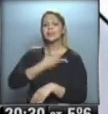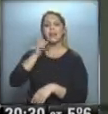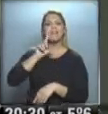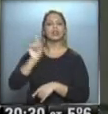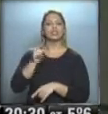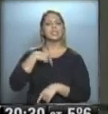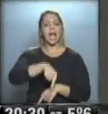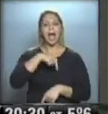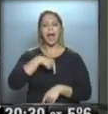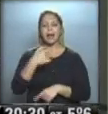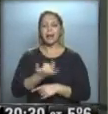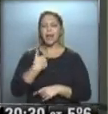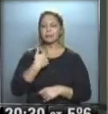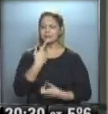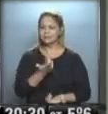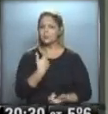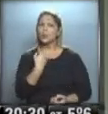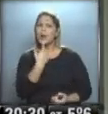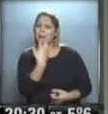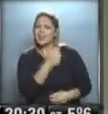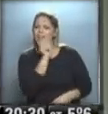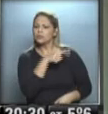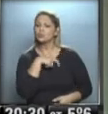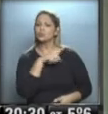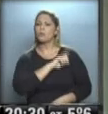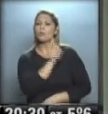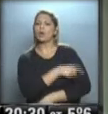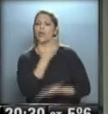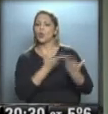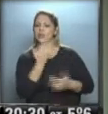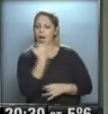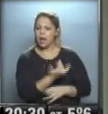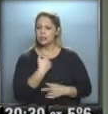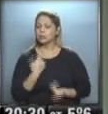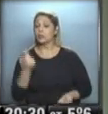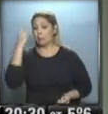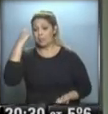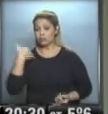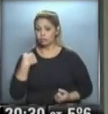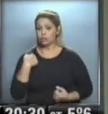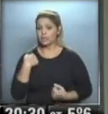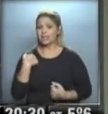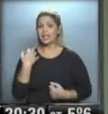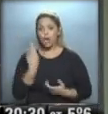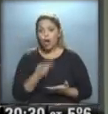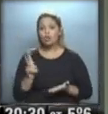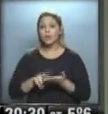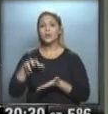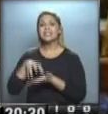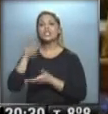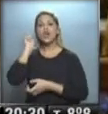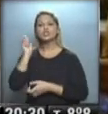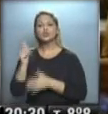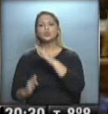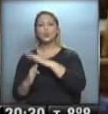acá está en juego la credibilidad que tiene el Poder Judicial. Y me parece que amerita que la Corte Suprema se ponga los